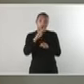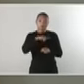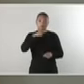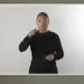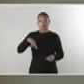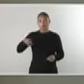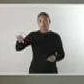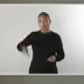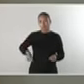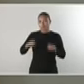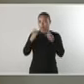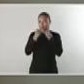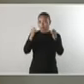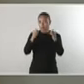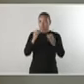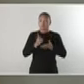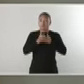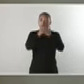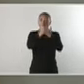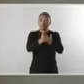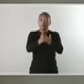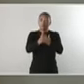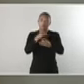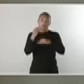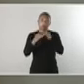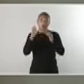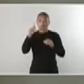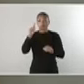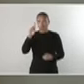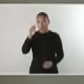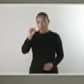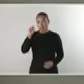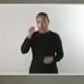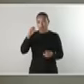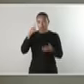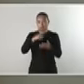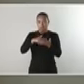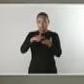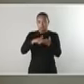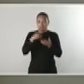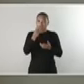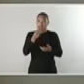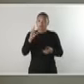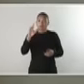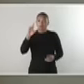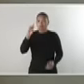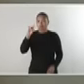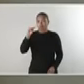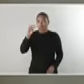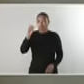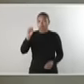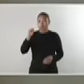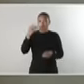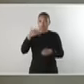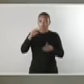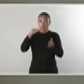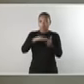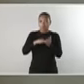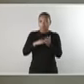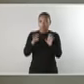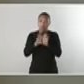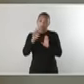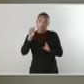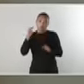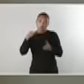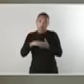independiente vamos a apoyar a las empresas locales y le vamos a dar créditos de Diez mil a 30 mil pesos para generar más de